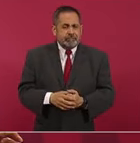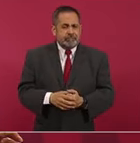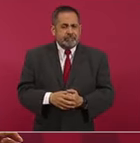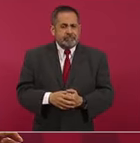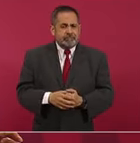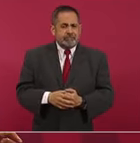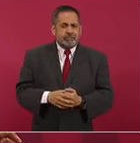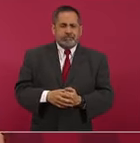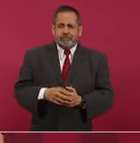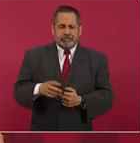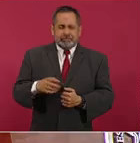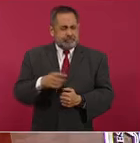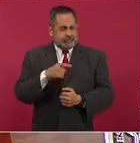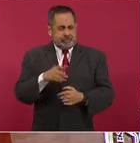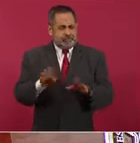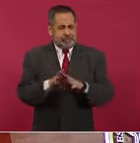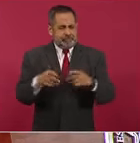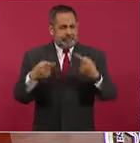una paradoja,